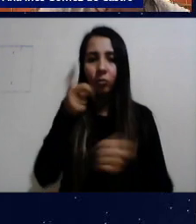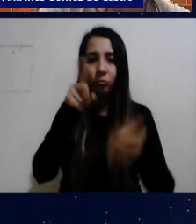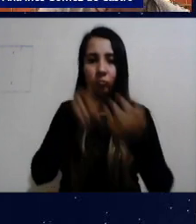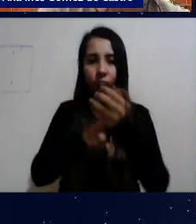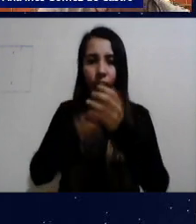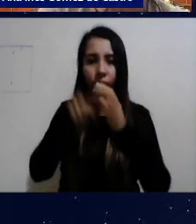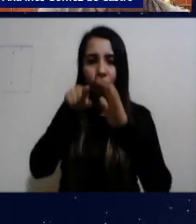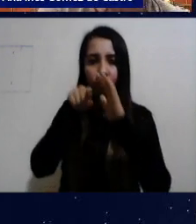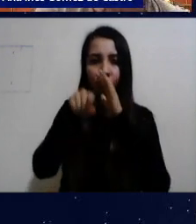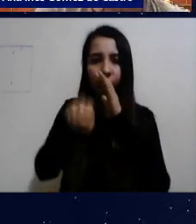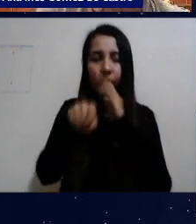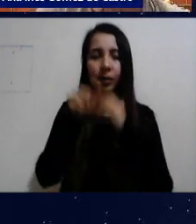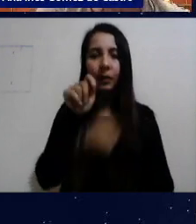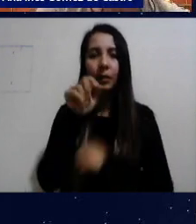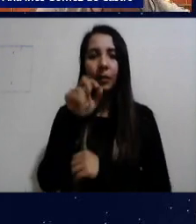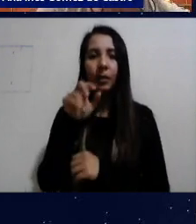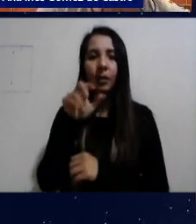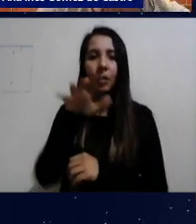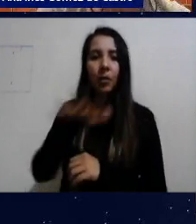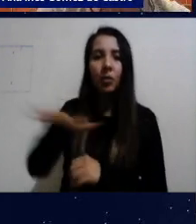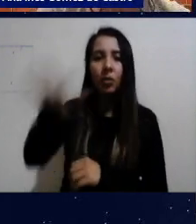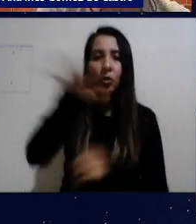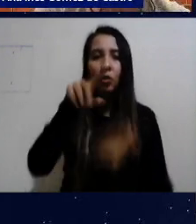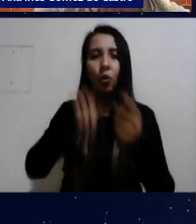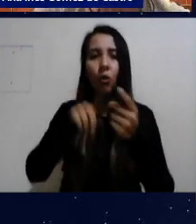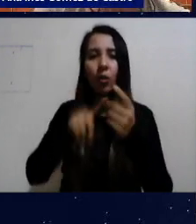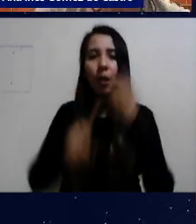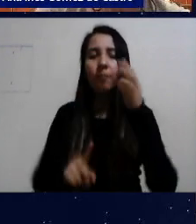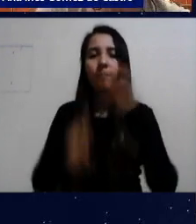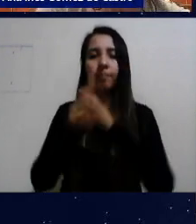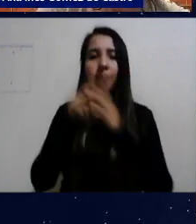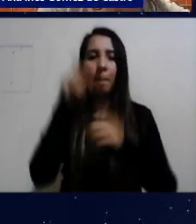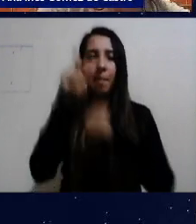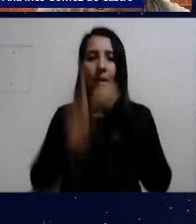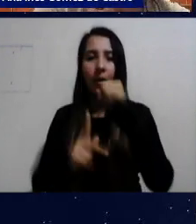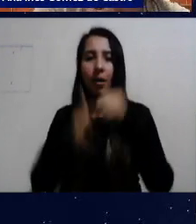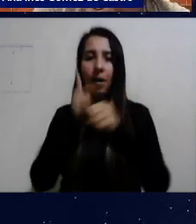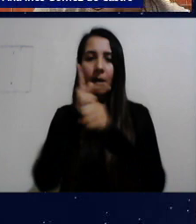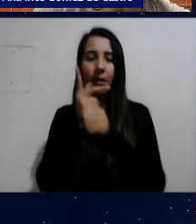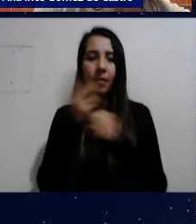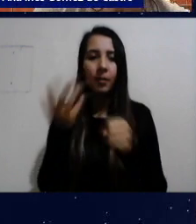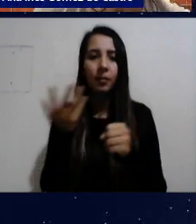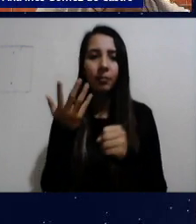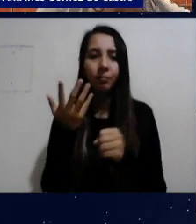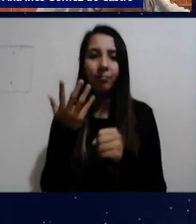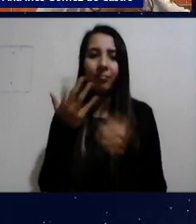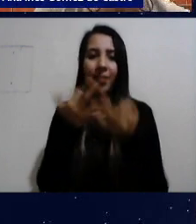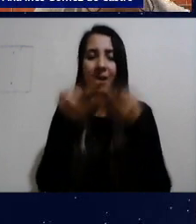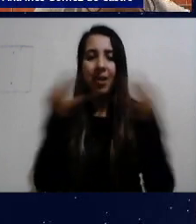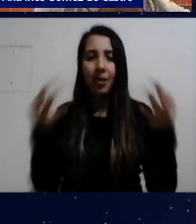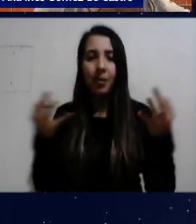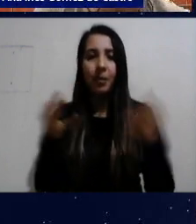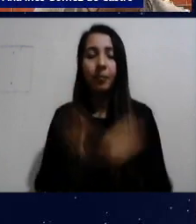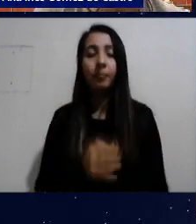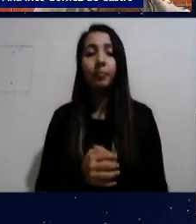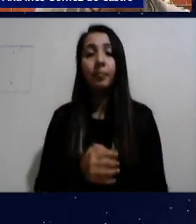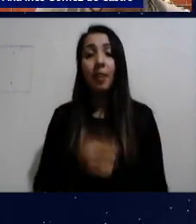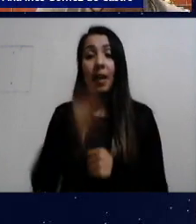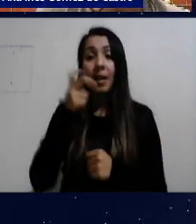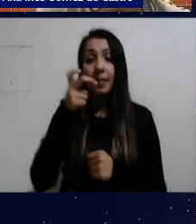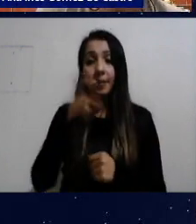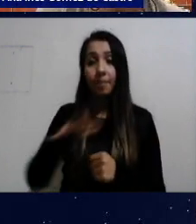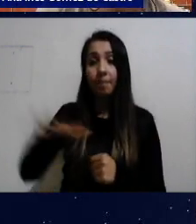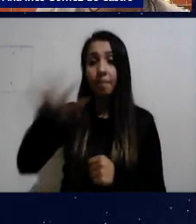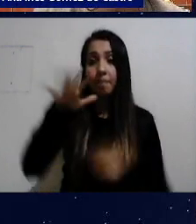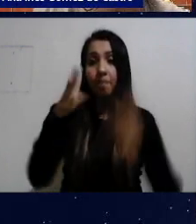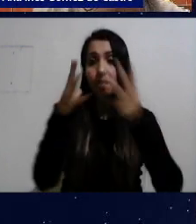se forman los planetas de tipo como la Tierra, los planetas terrestres. Y esta zona no se puede resolver con